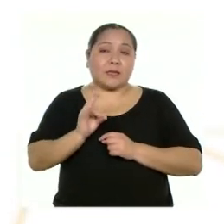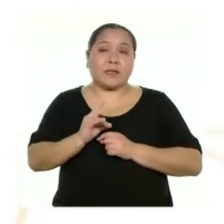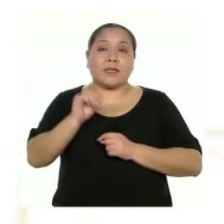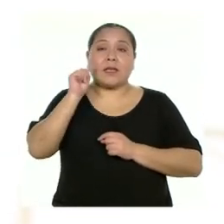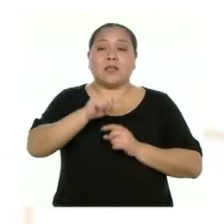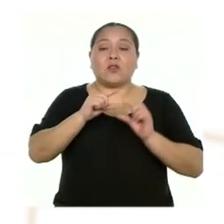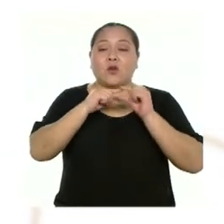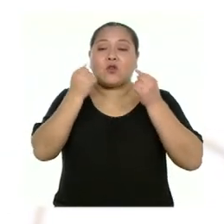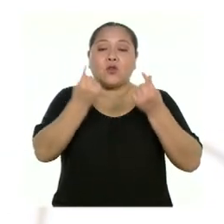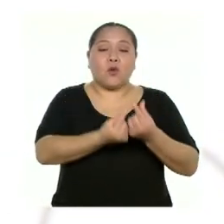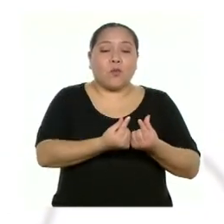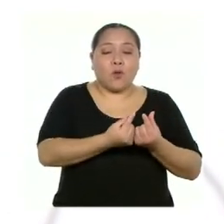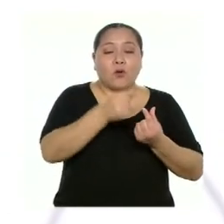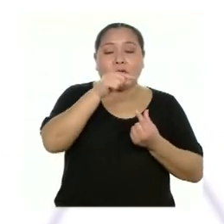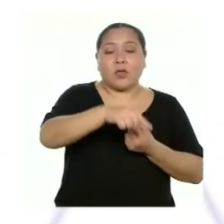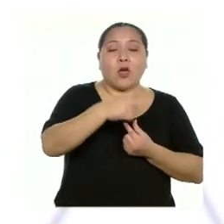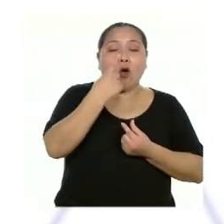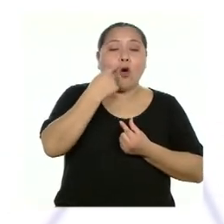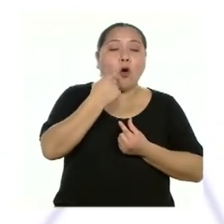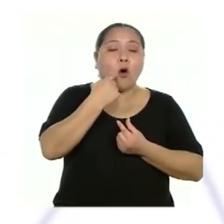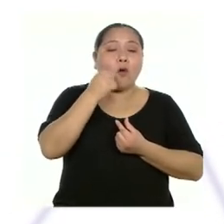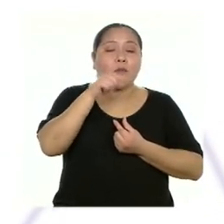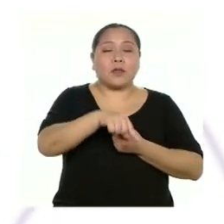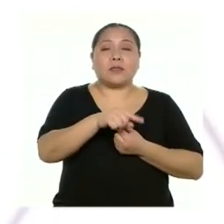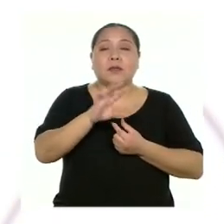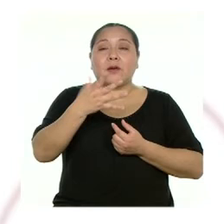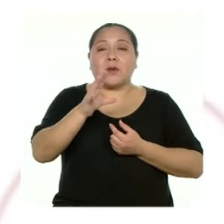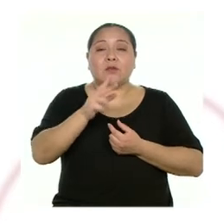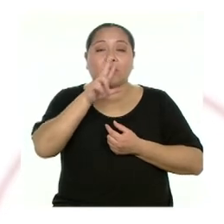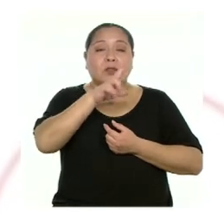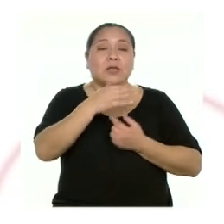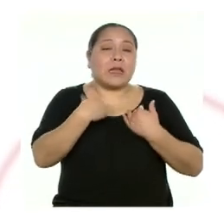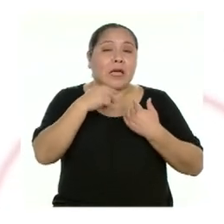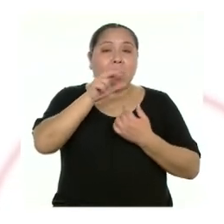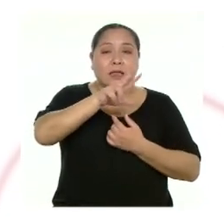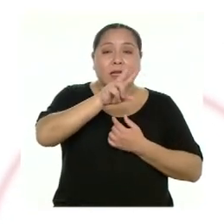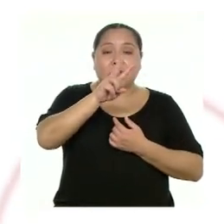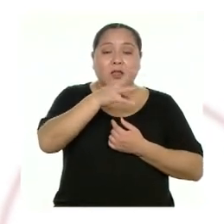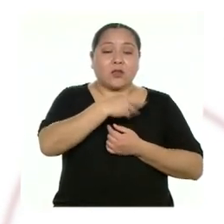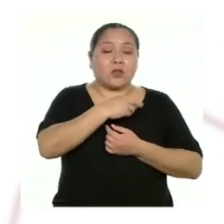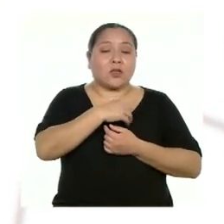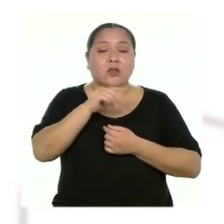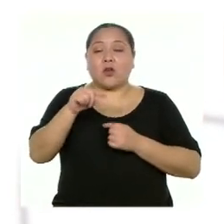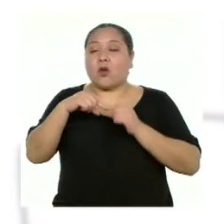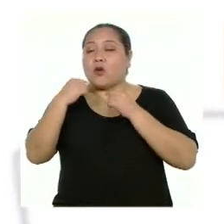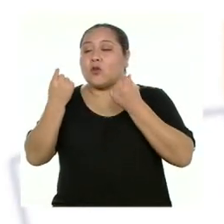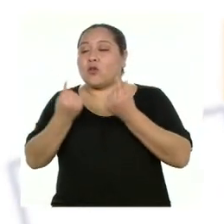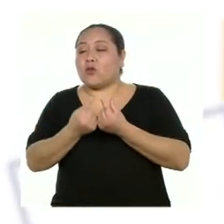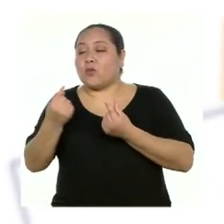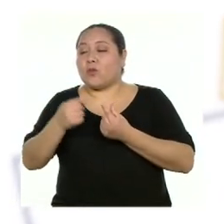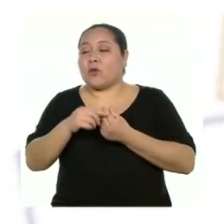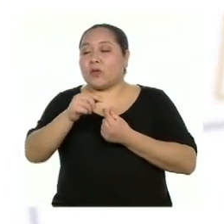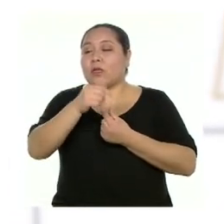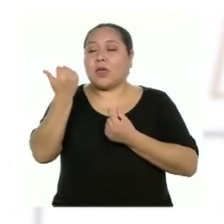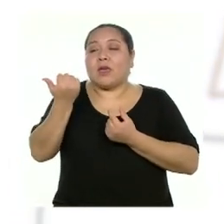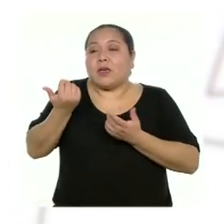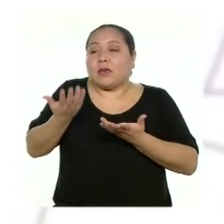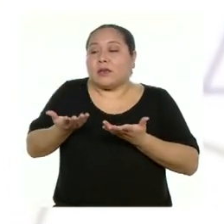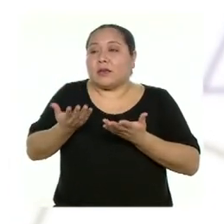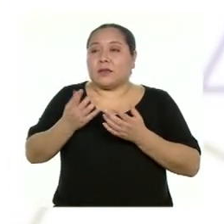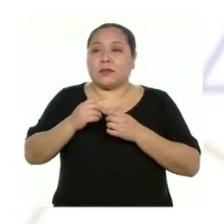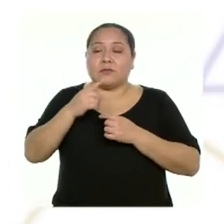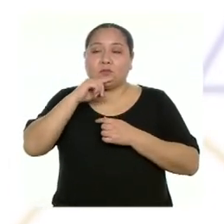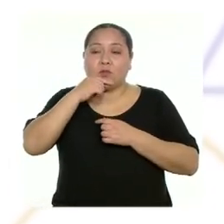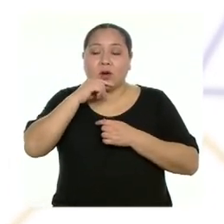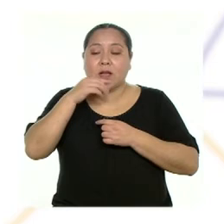género masculino que, en promedio, tenía 32 años, y por otro grupo de género femenino que en promedio